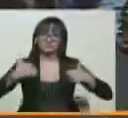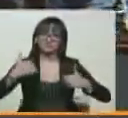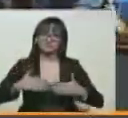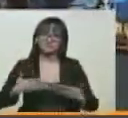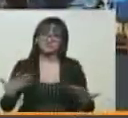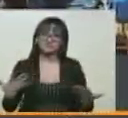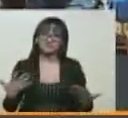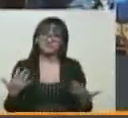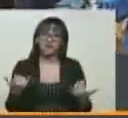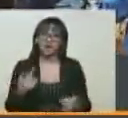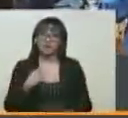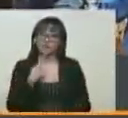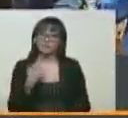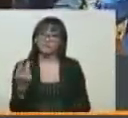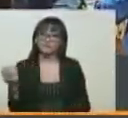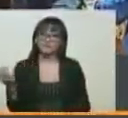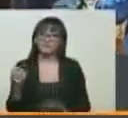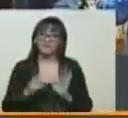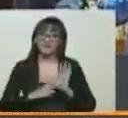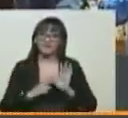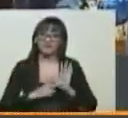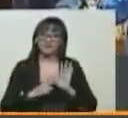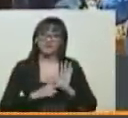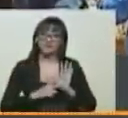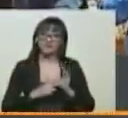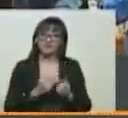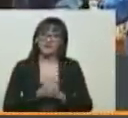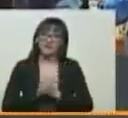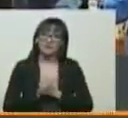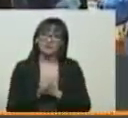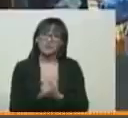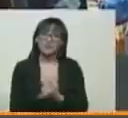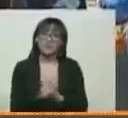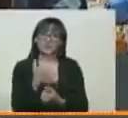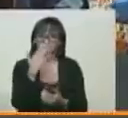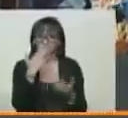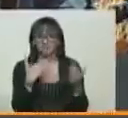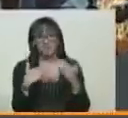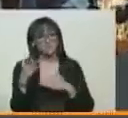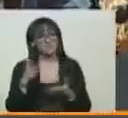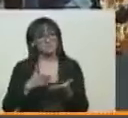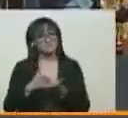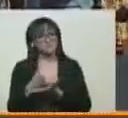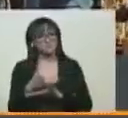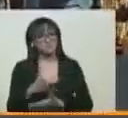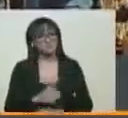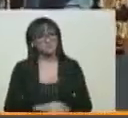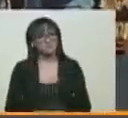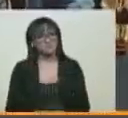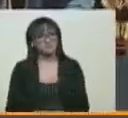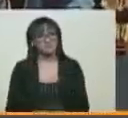Vengo a decirle la verdad, con mucho amor, siempre, con mucha honestidad.